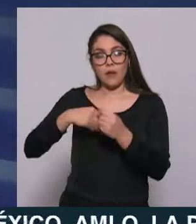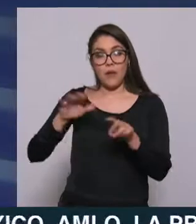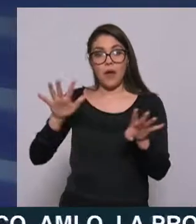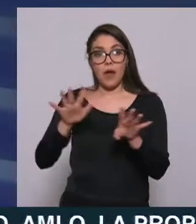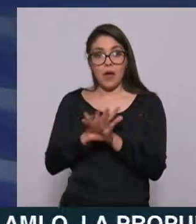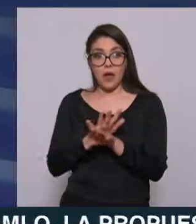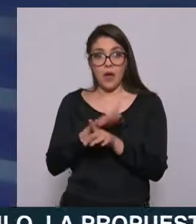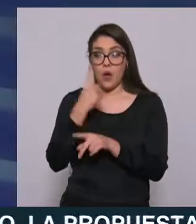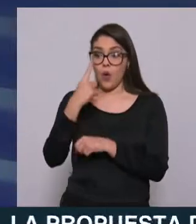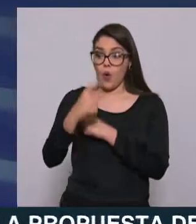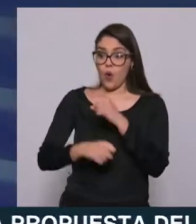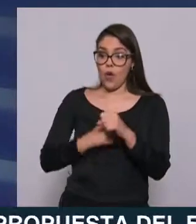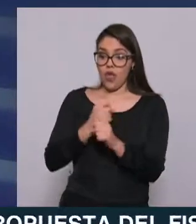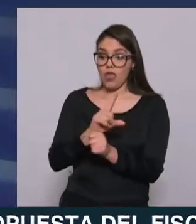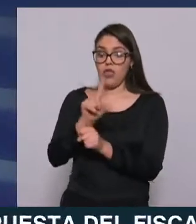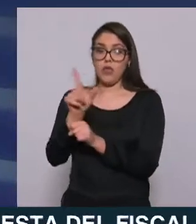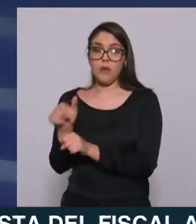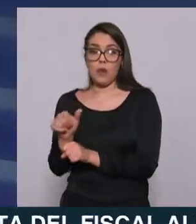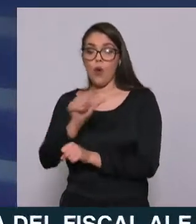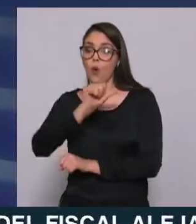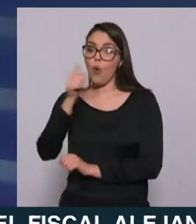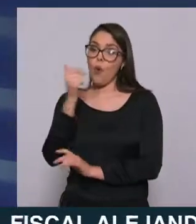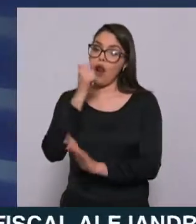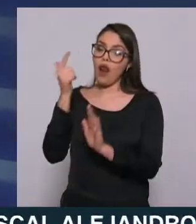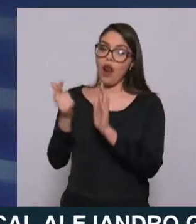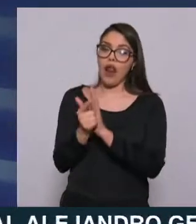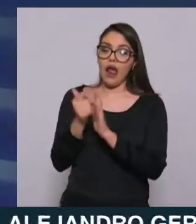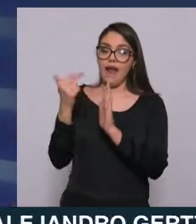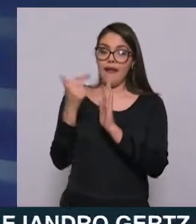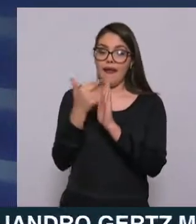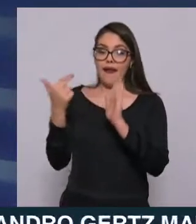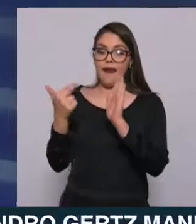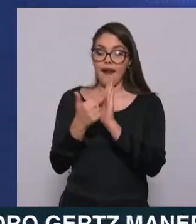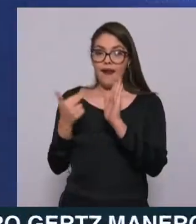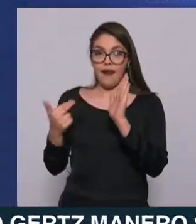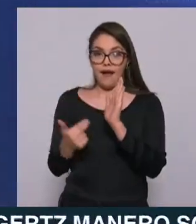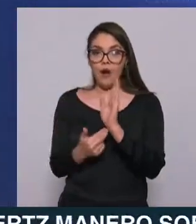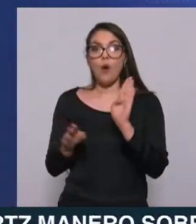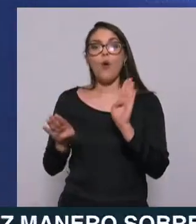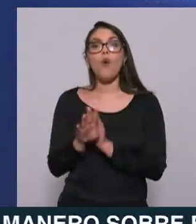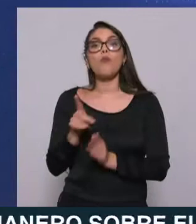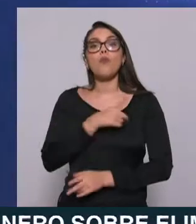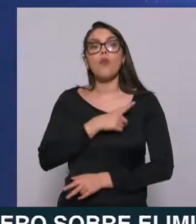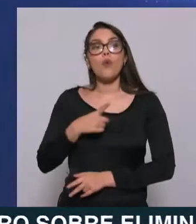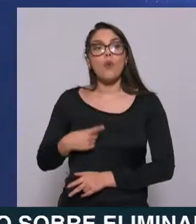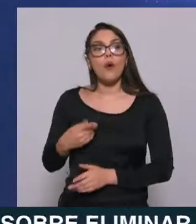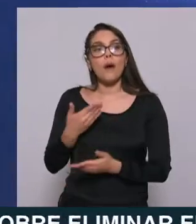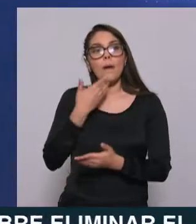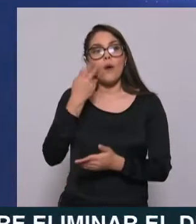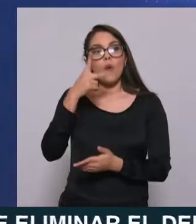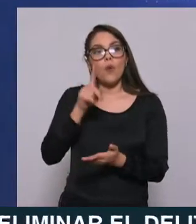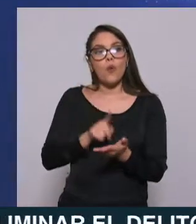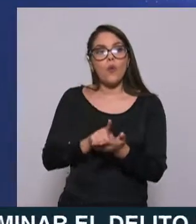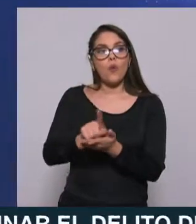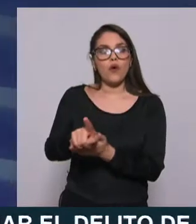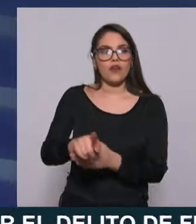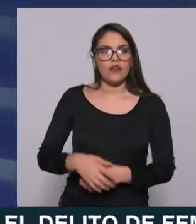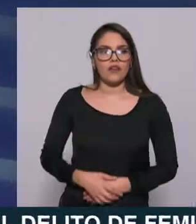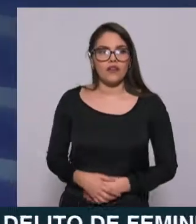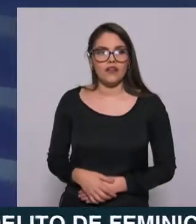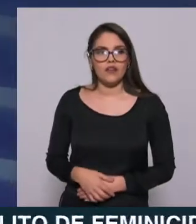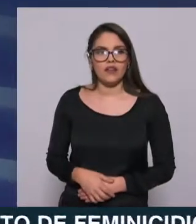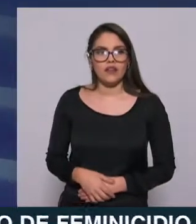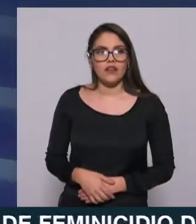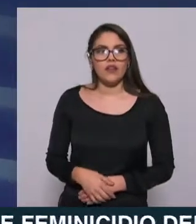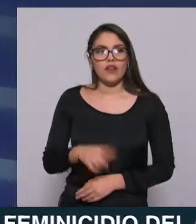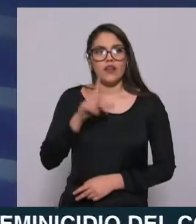tener en un año después una ley que reglamentara e instrumentara cómo se debería ejecutar este derecho. Pero ¿qué pasó? En los dos intentos de ley